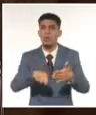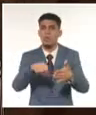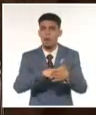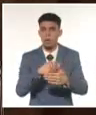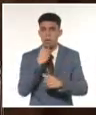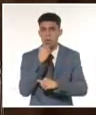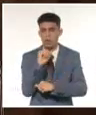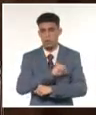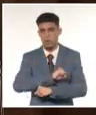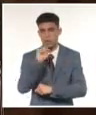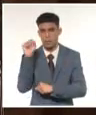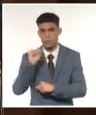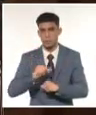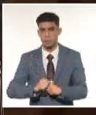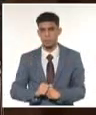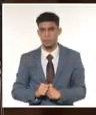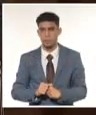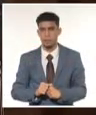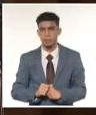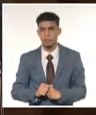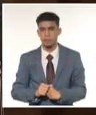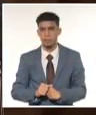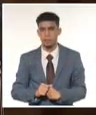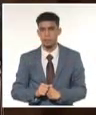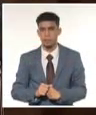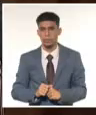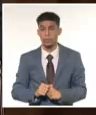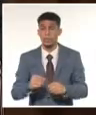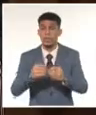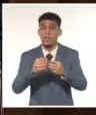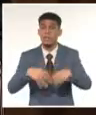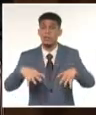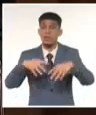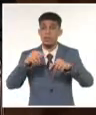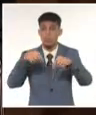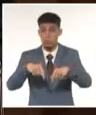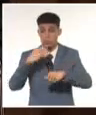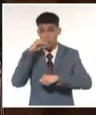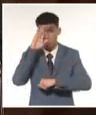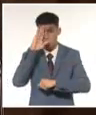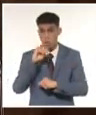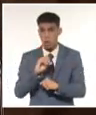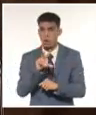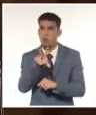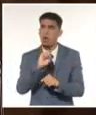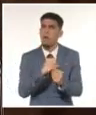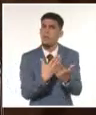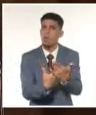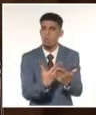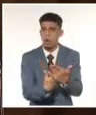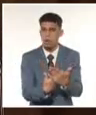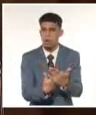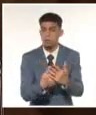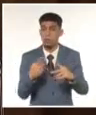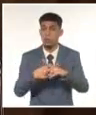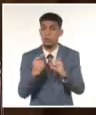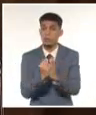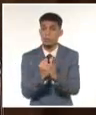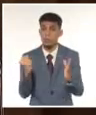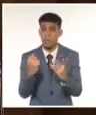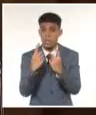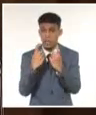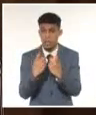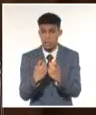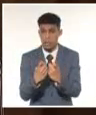vencer. La aguda y dura discusión sobre la situación actual genera nuevas propuestas y reafirma la necesidad de